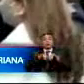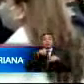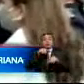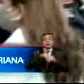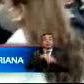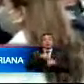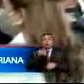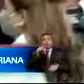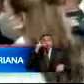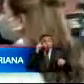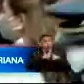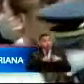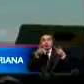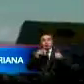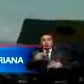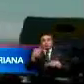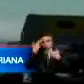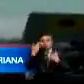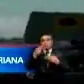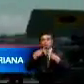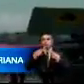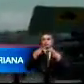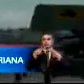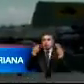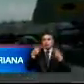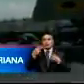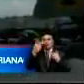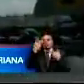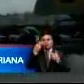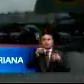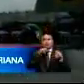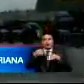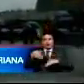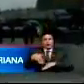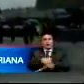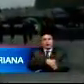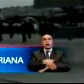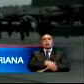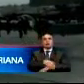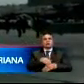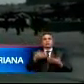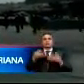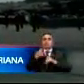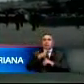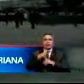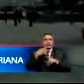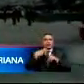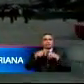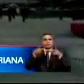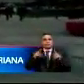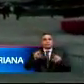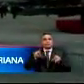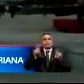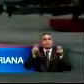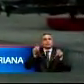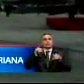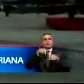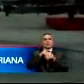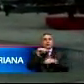el desafío, también las Fuerzas Armadas y la Fuerza Pública mantendrá el control de carreteras, plazas y parques y también del campo del